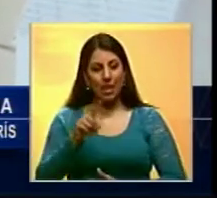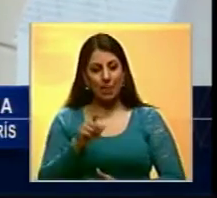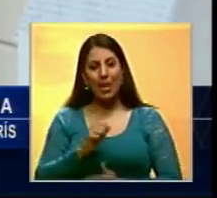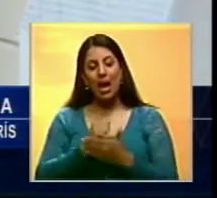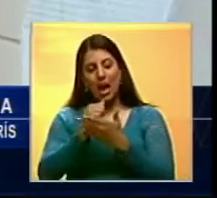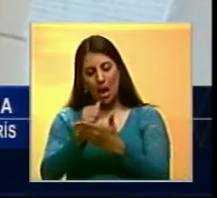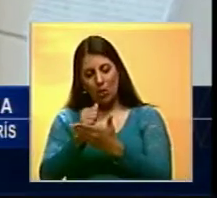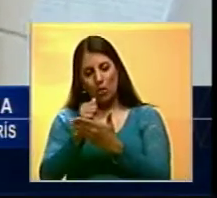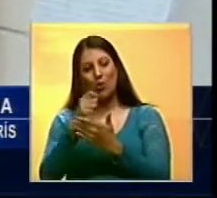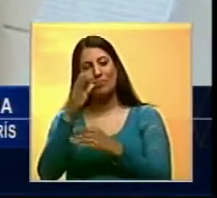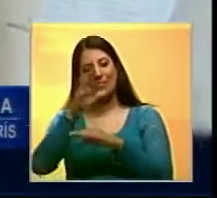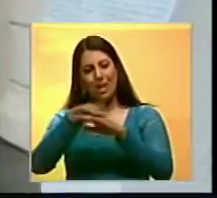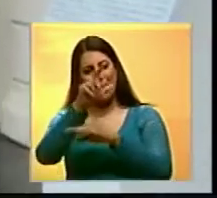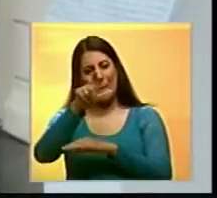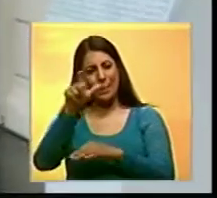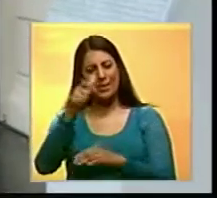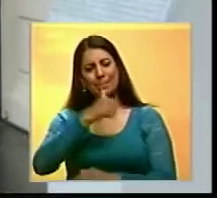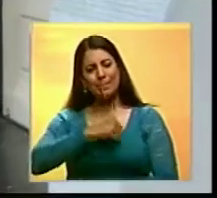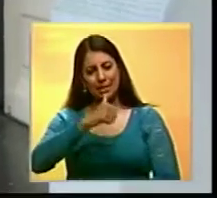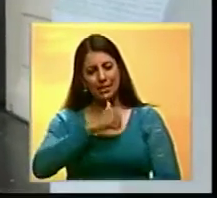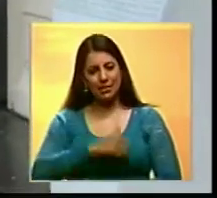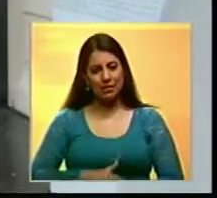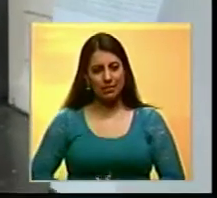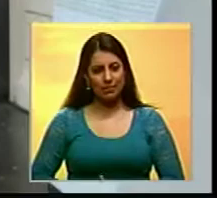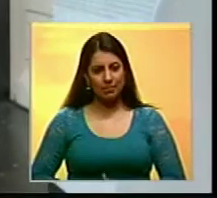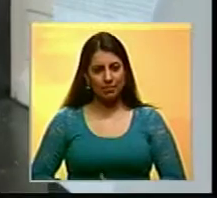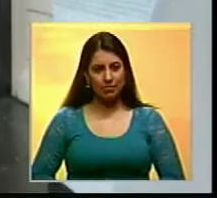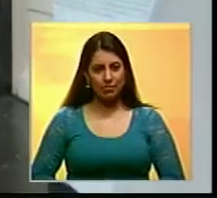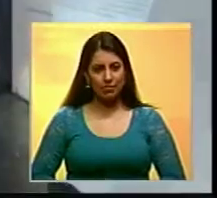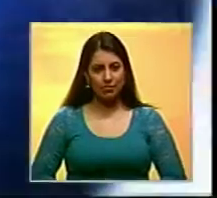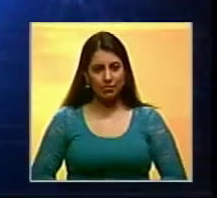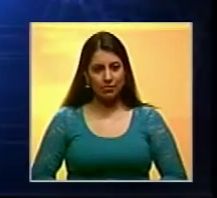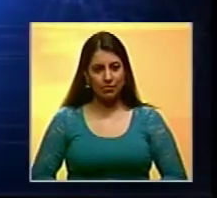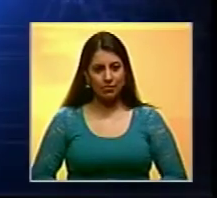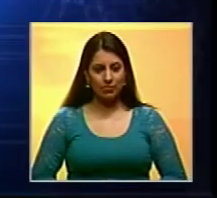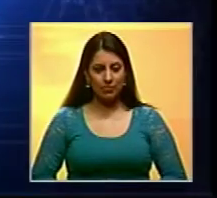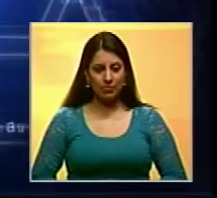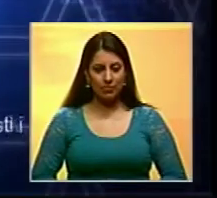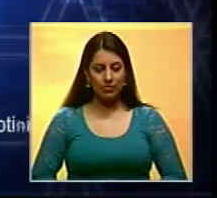asistieron para hacer un llamado a la tolerancia.